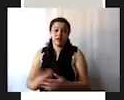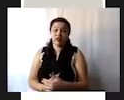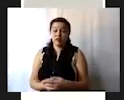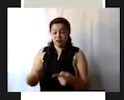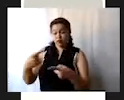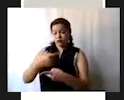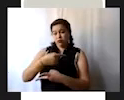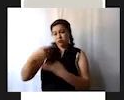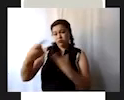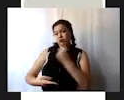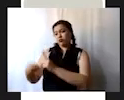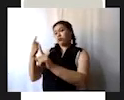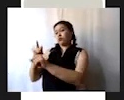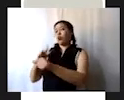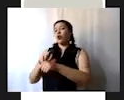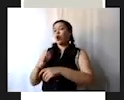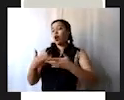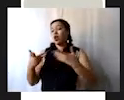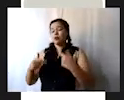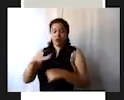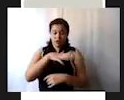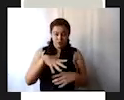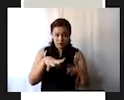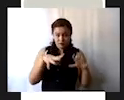la intención de que tanto estas organizaciones